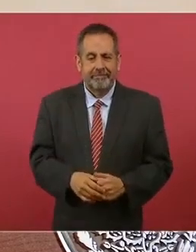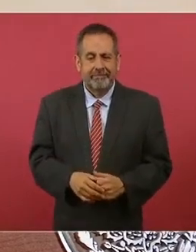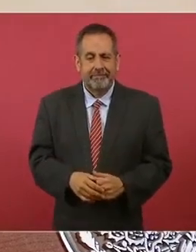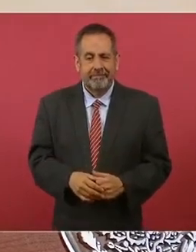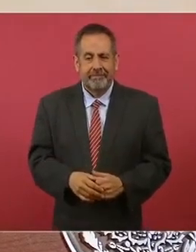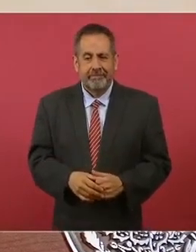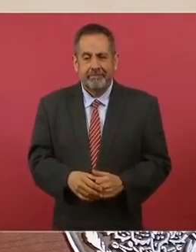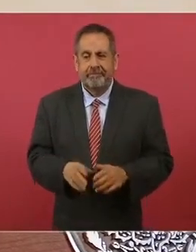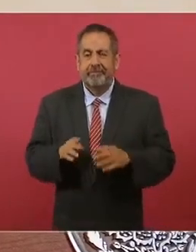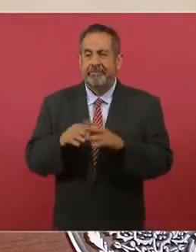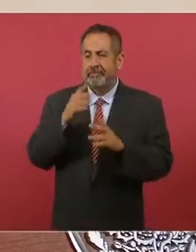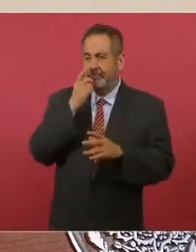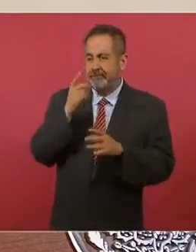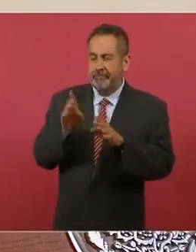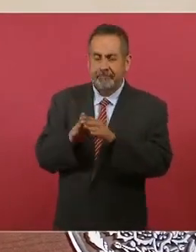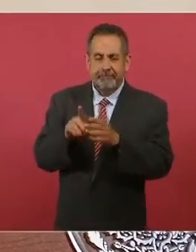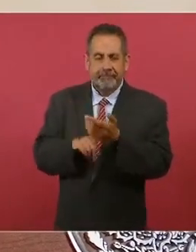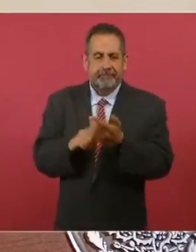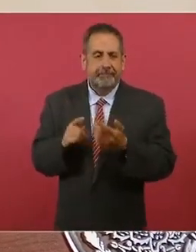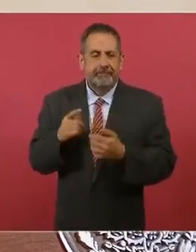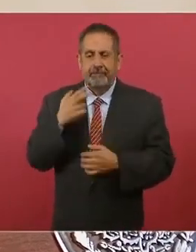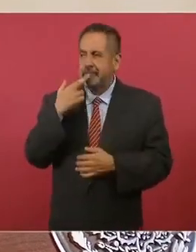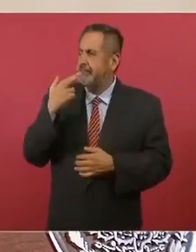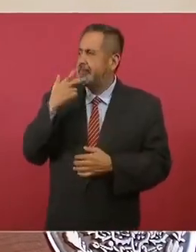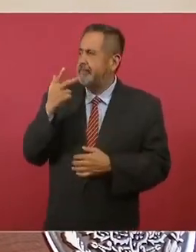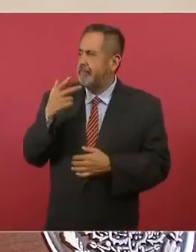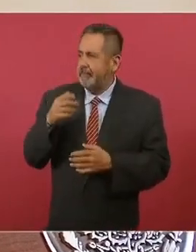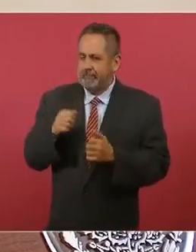Que estaríamos mejor